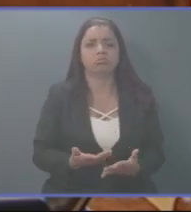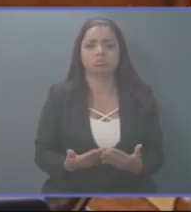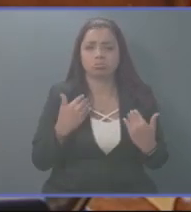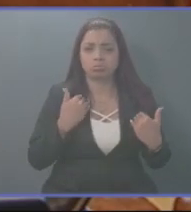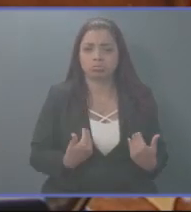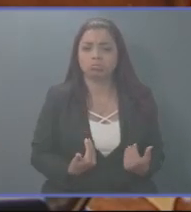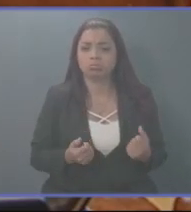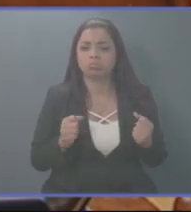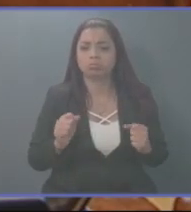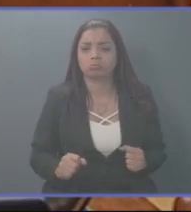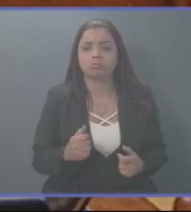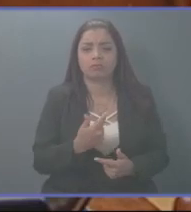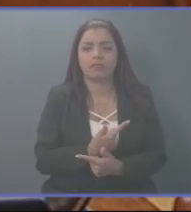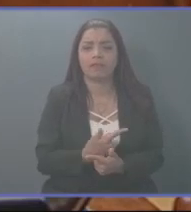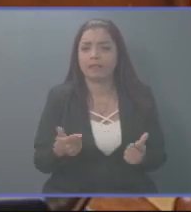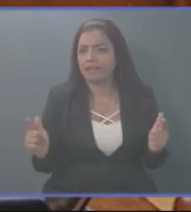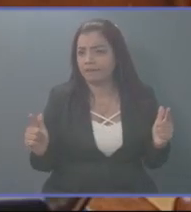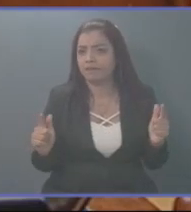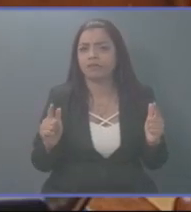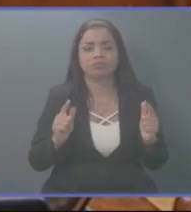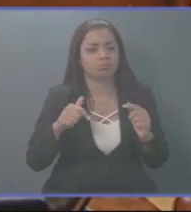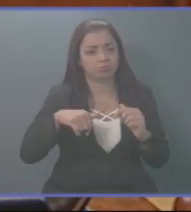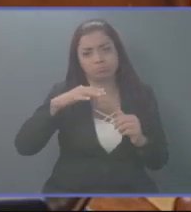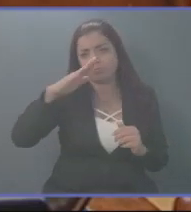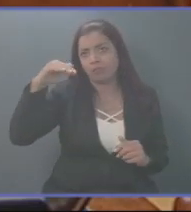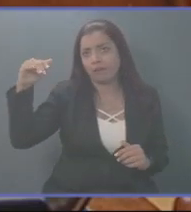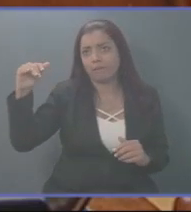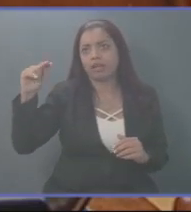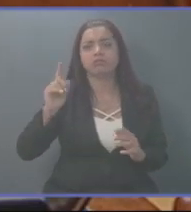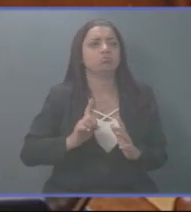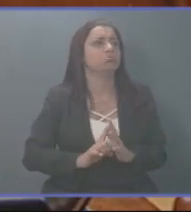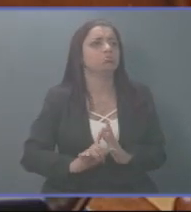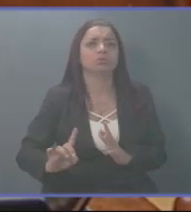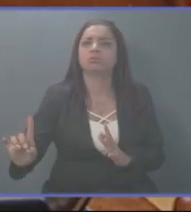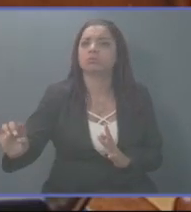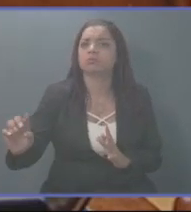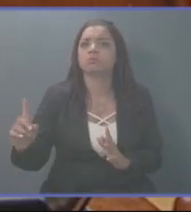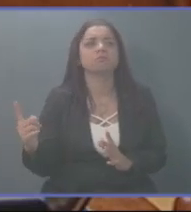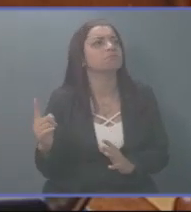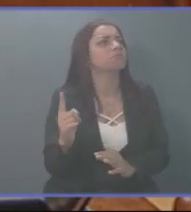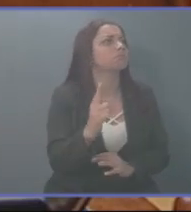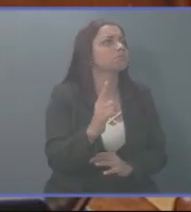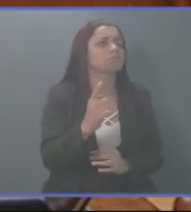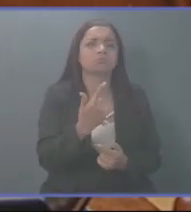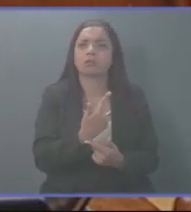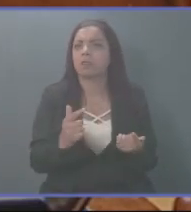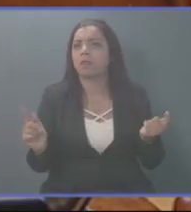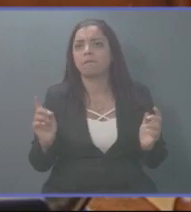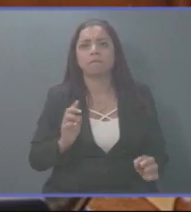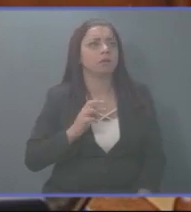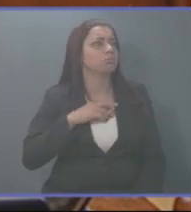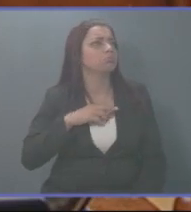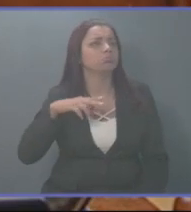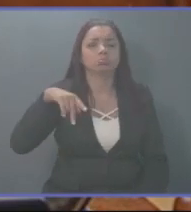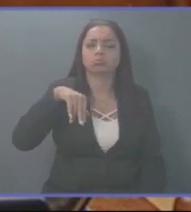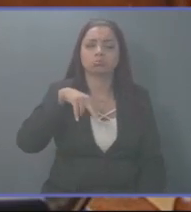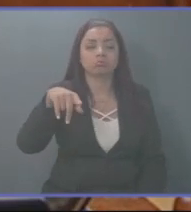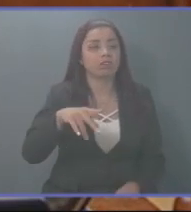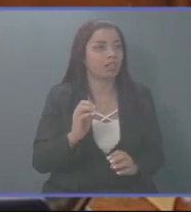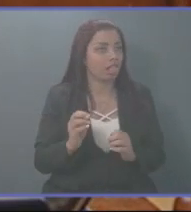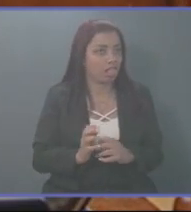a moverse libremente en el territorio de la República, sin más limitaciones que las establecidas por la